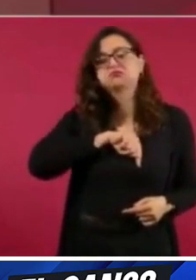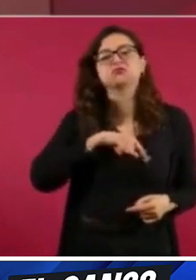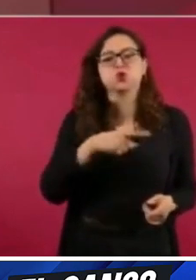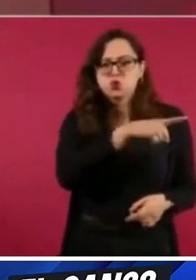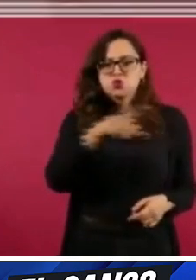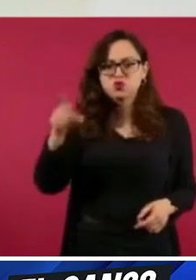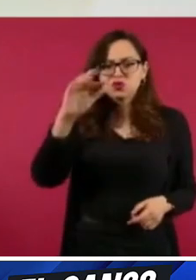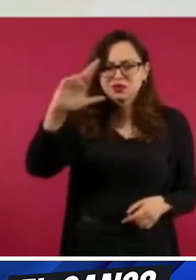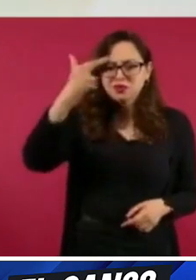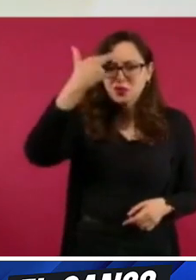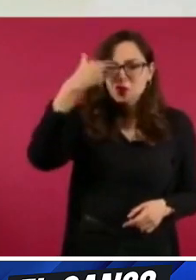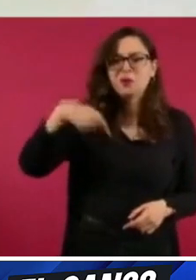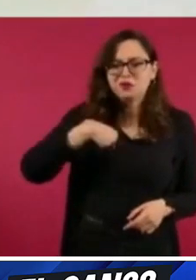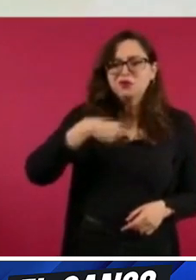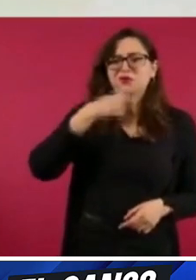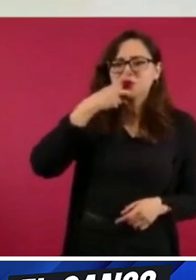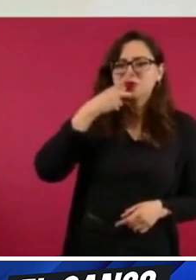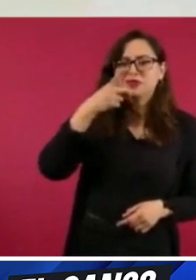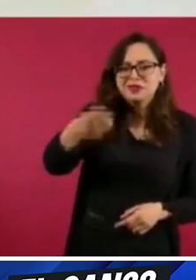si ustedes se acuerdan de eso,